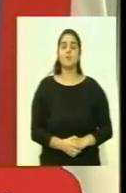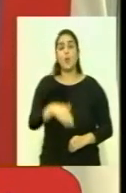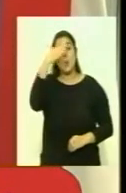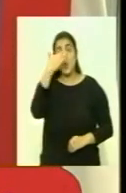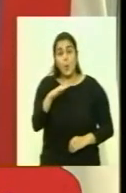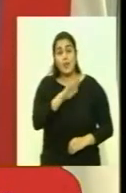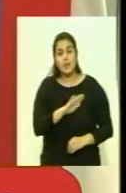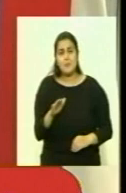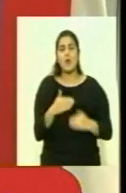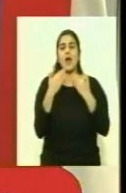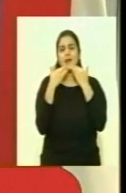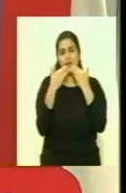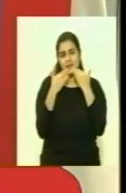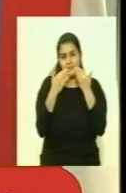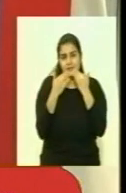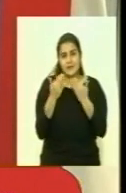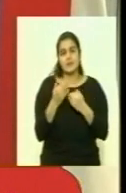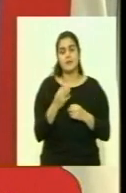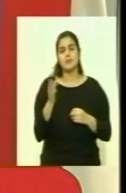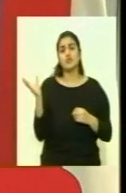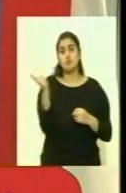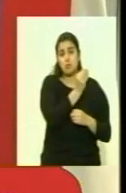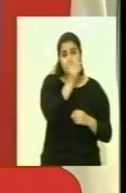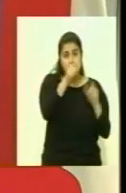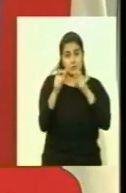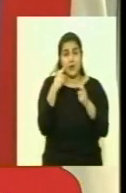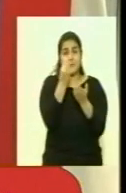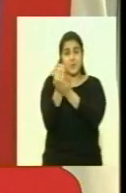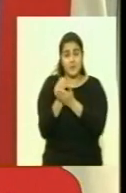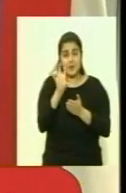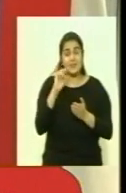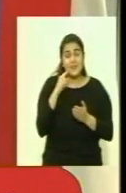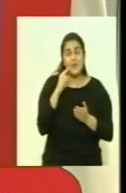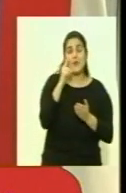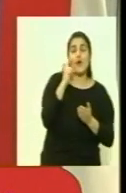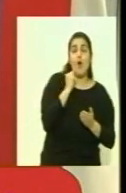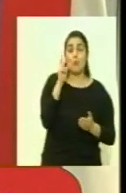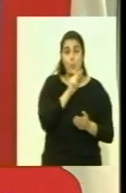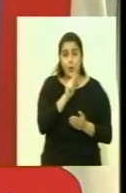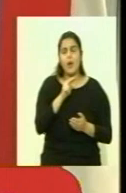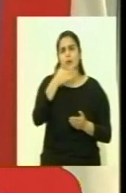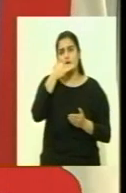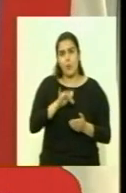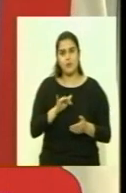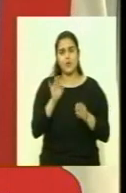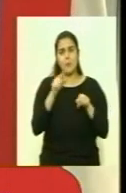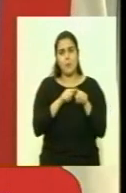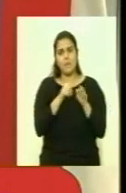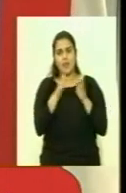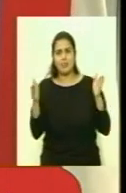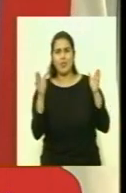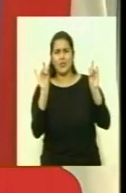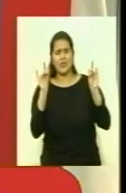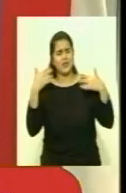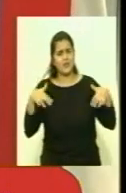quiero agradecerles a todos los entrerrianos y entrerrianas la comprensión de un momento tan crítico y tan difícil